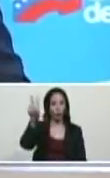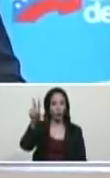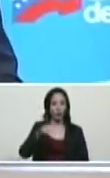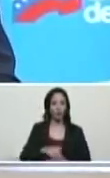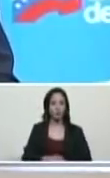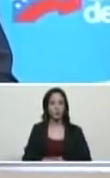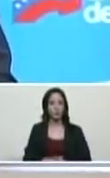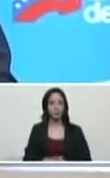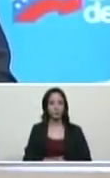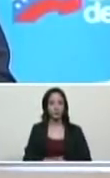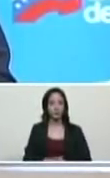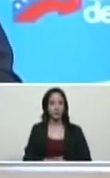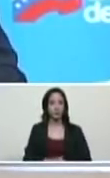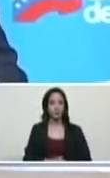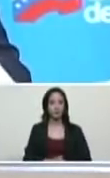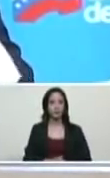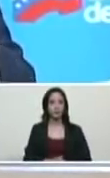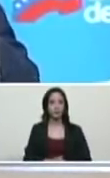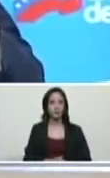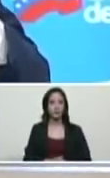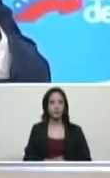así debe ser.